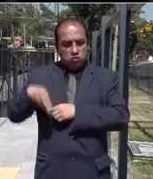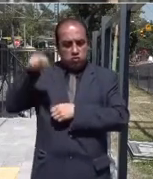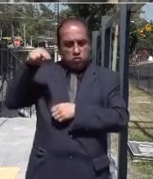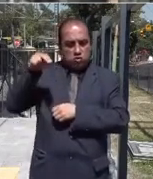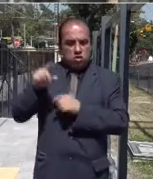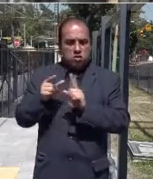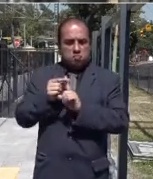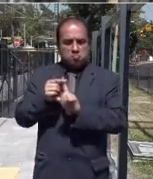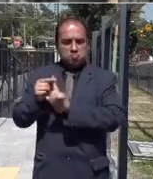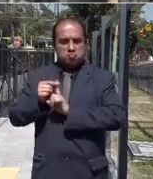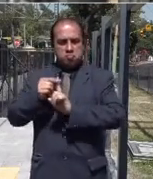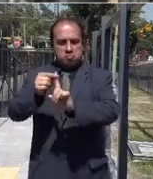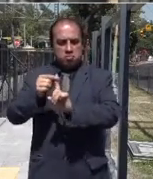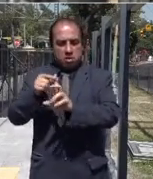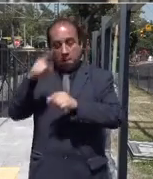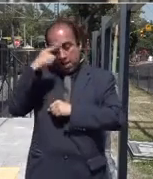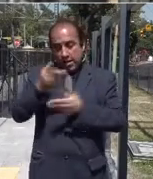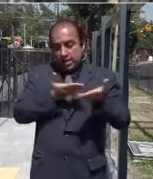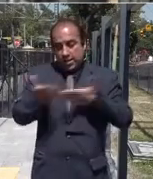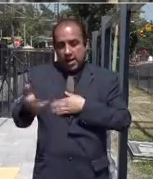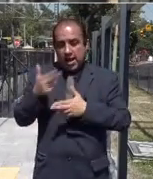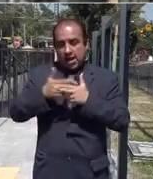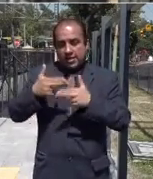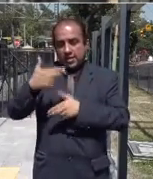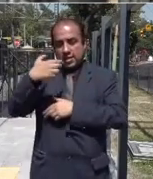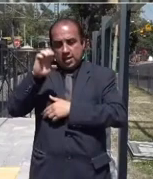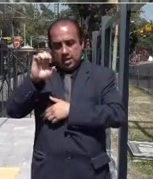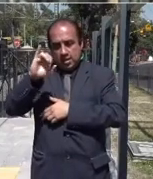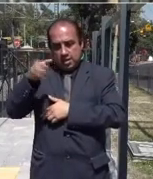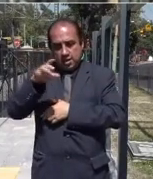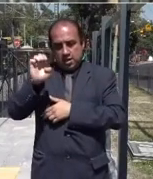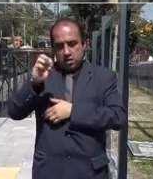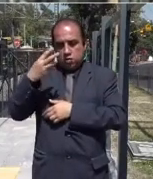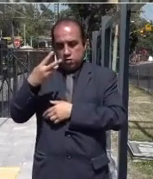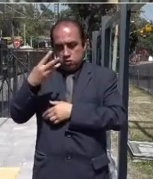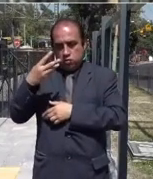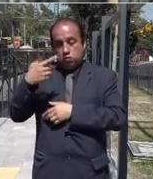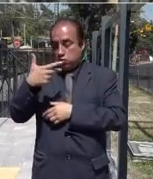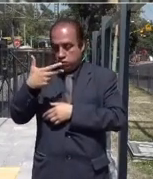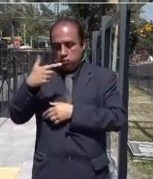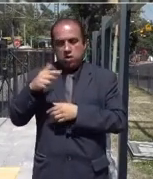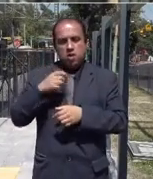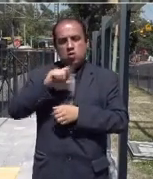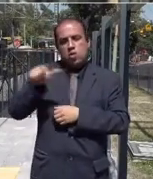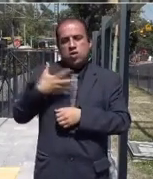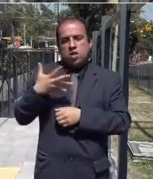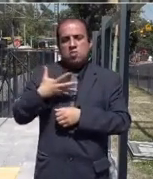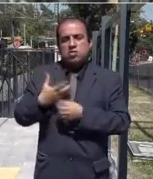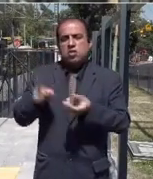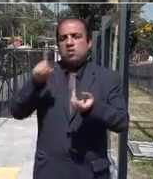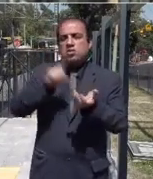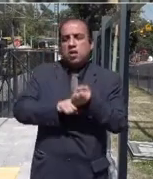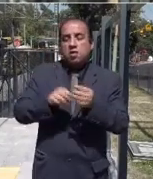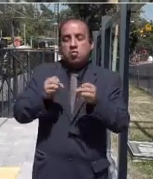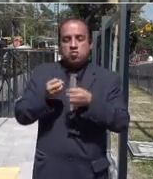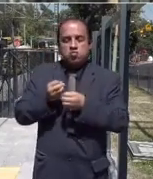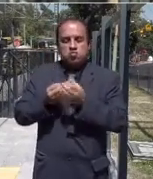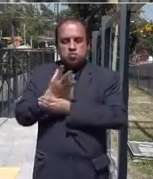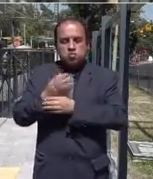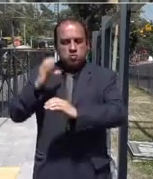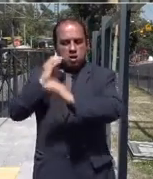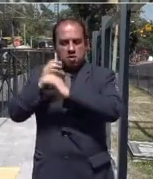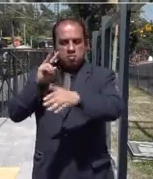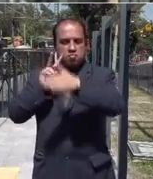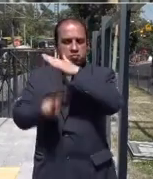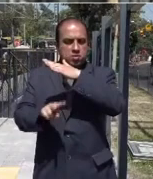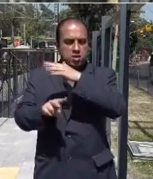hasta Eje 8. Después tenemos la entrada de los nuevos trolebuses en Eje Central, con un recorrido